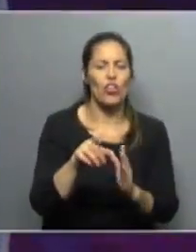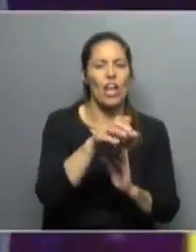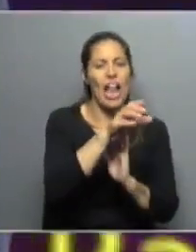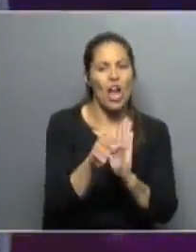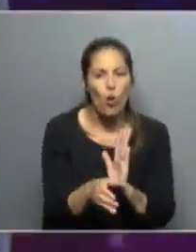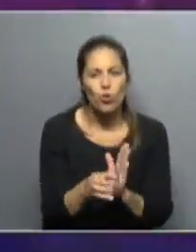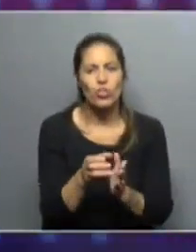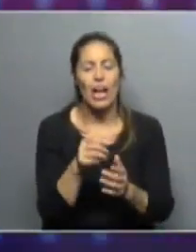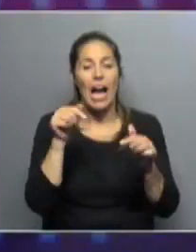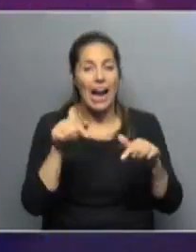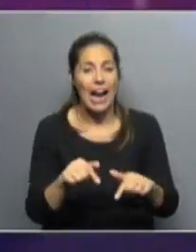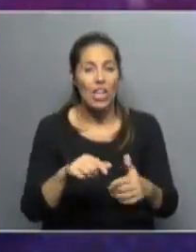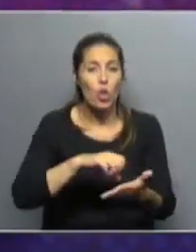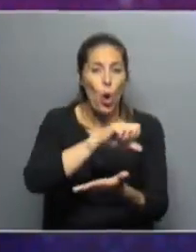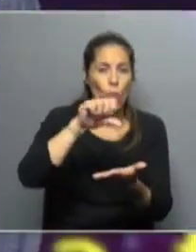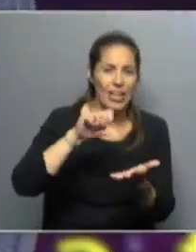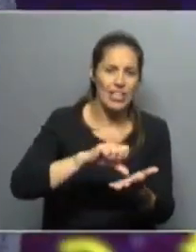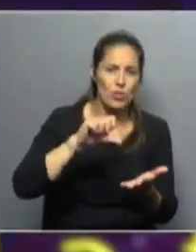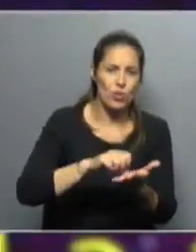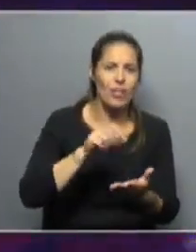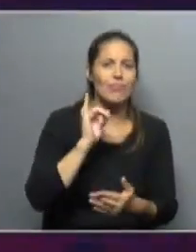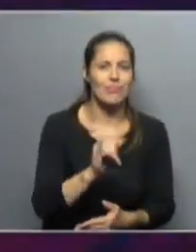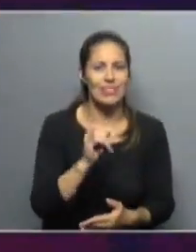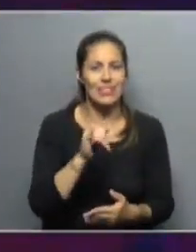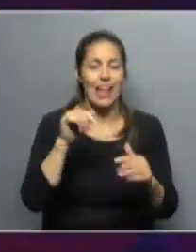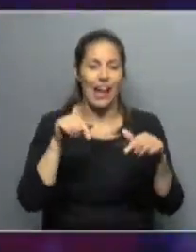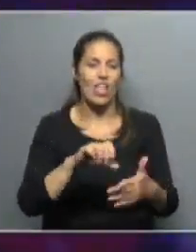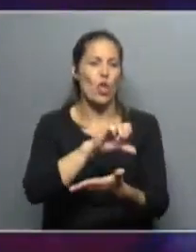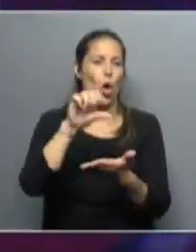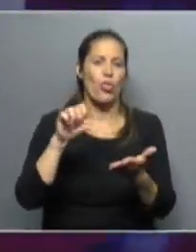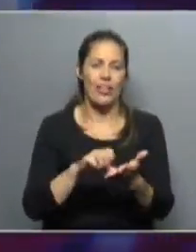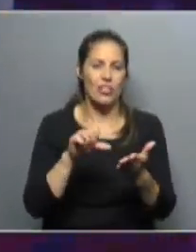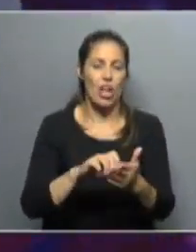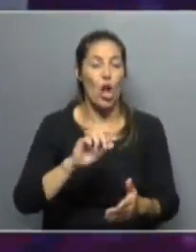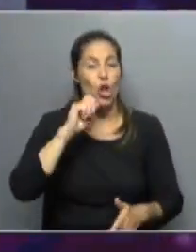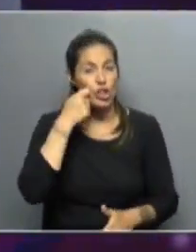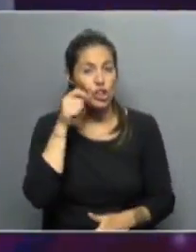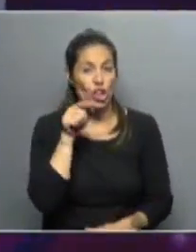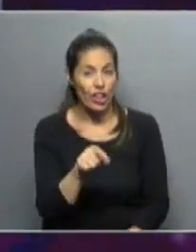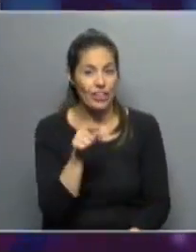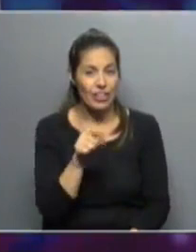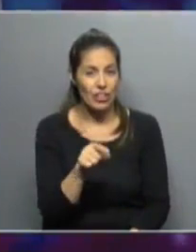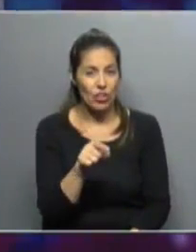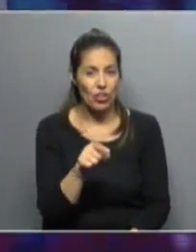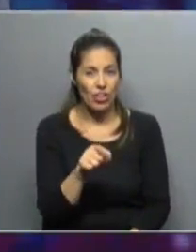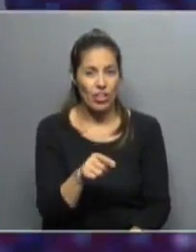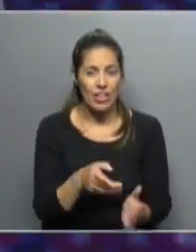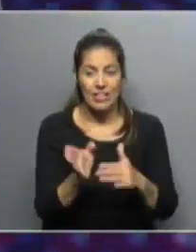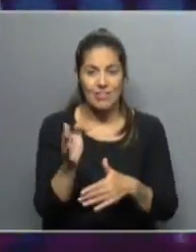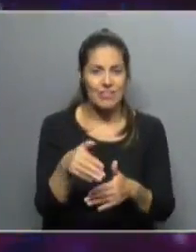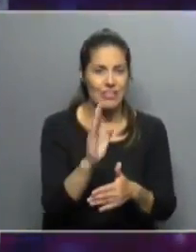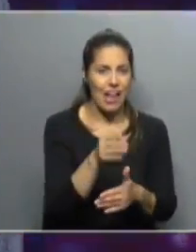Bueno. Acá está toda la ciudad, ¿no? Sí, ahí se ocupa toda la ciudad. Y lo lindo de esto, de ir a salir a las